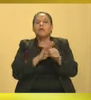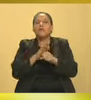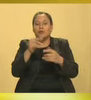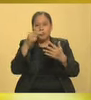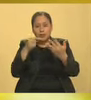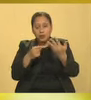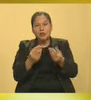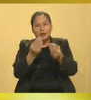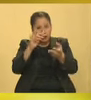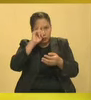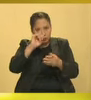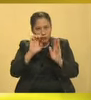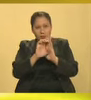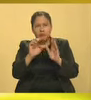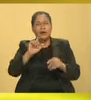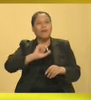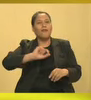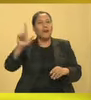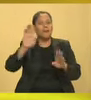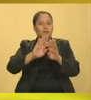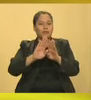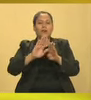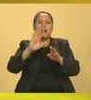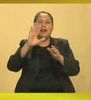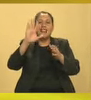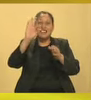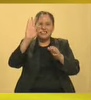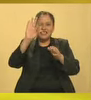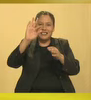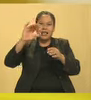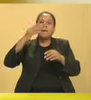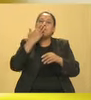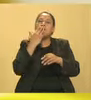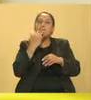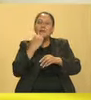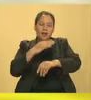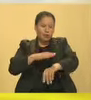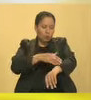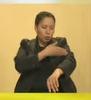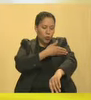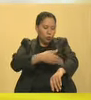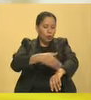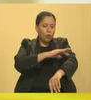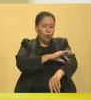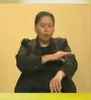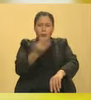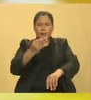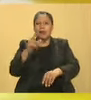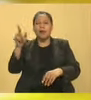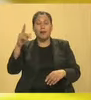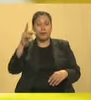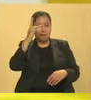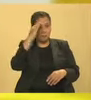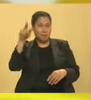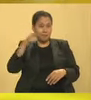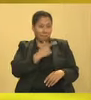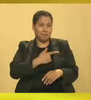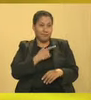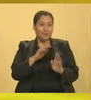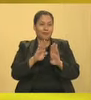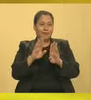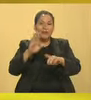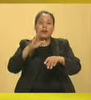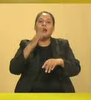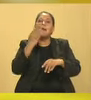los métodos que les podemos sugerir. El tan famoso cera. El cerazo dolorosísimo. Es mi mejor amiga. La cera.